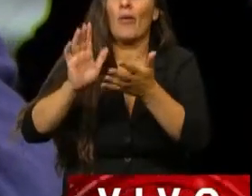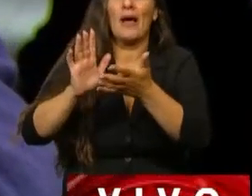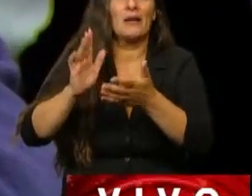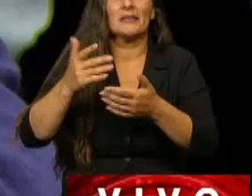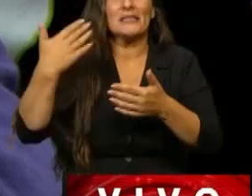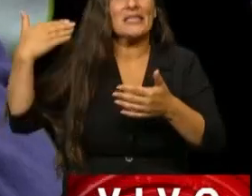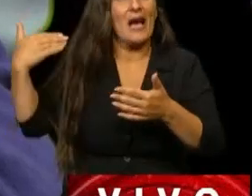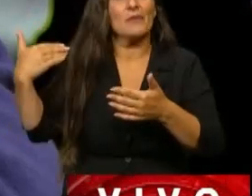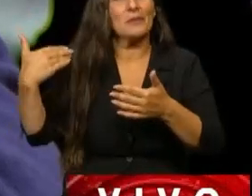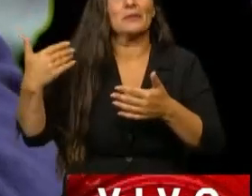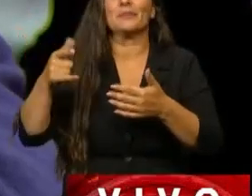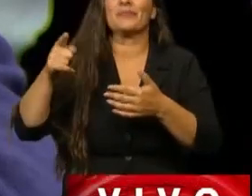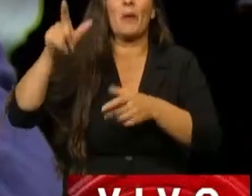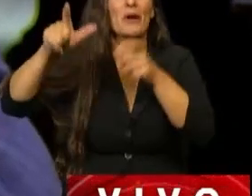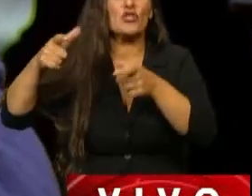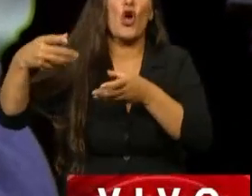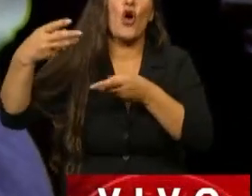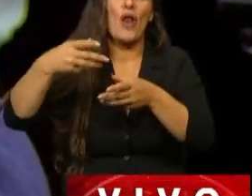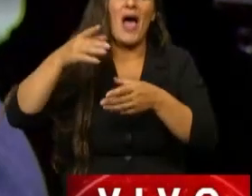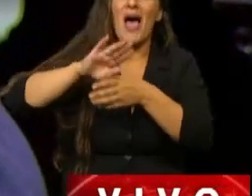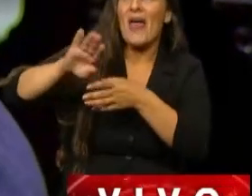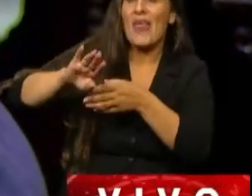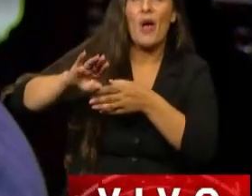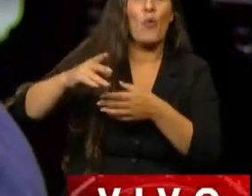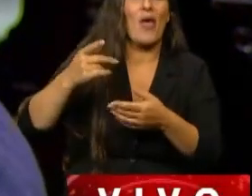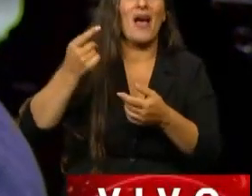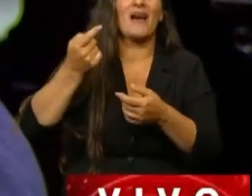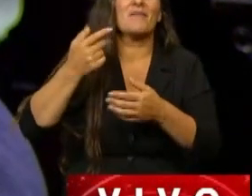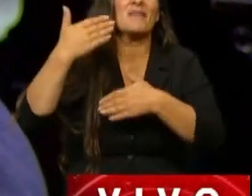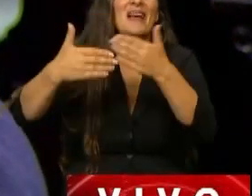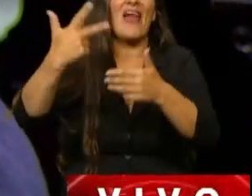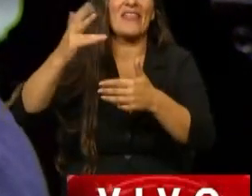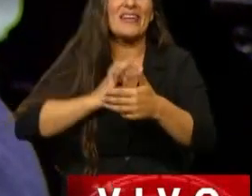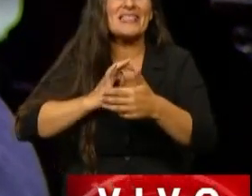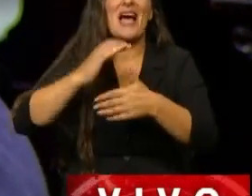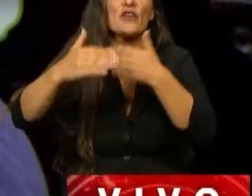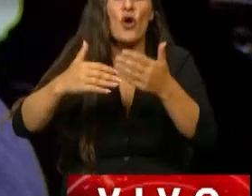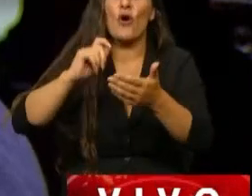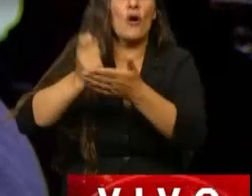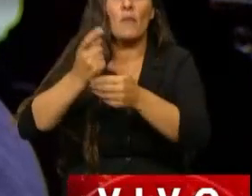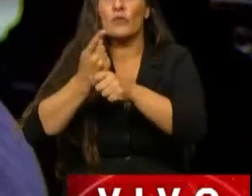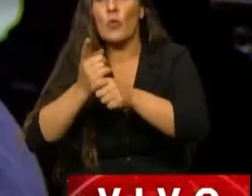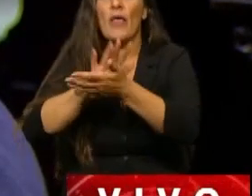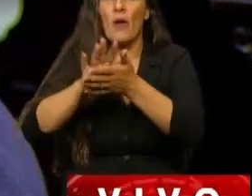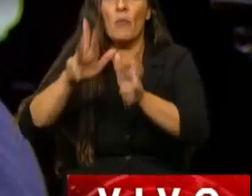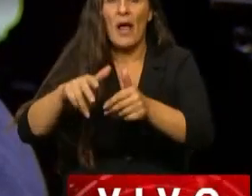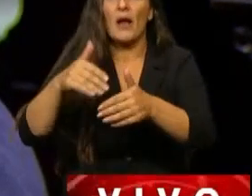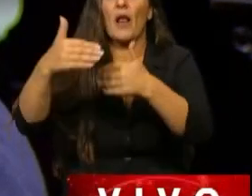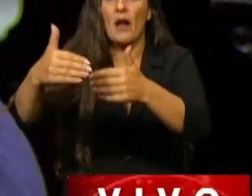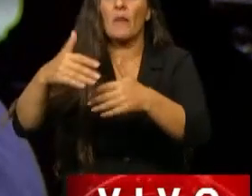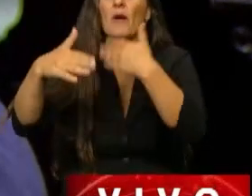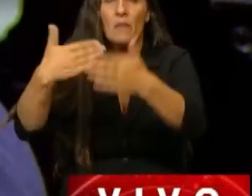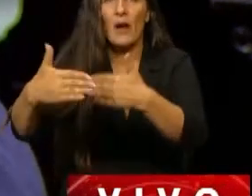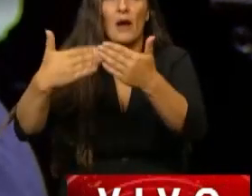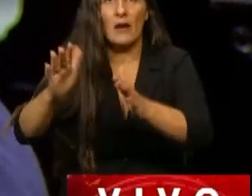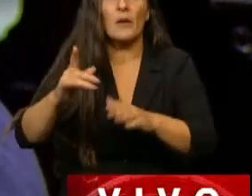confianza de los acreedores a un promedio de una vez cada 3 años. Esto demuestra muchas cosas. Quiero aclarar que